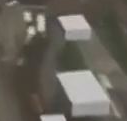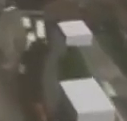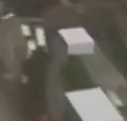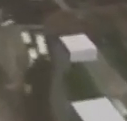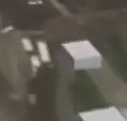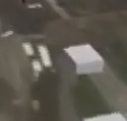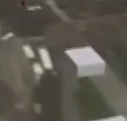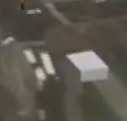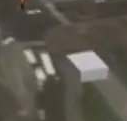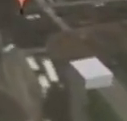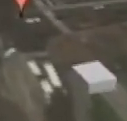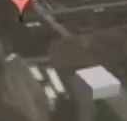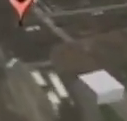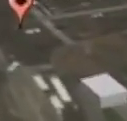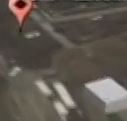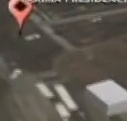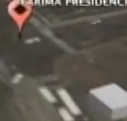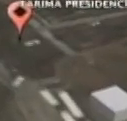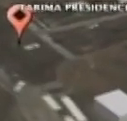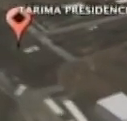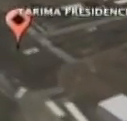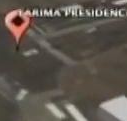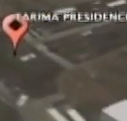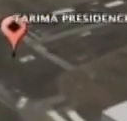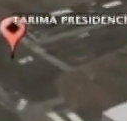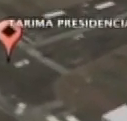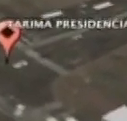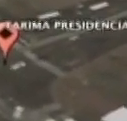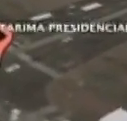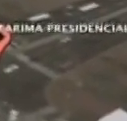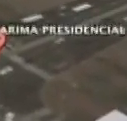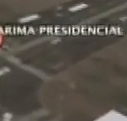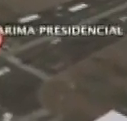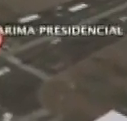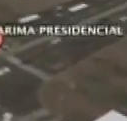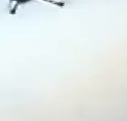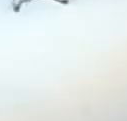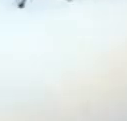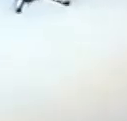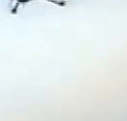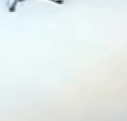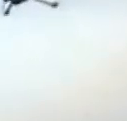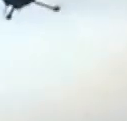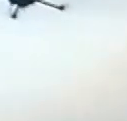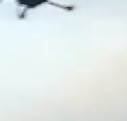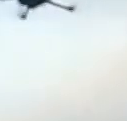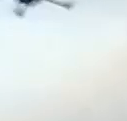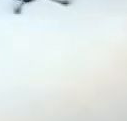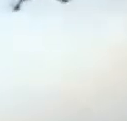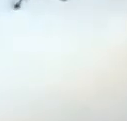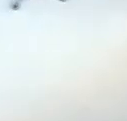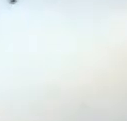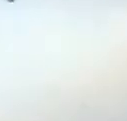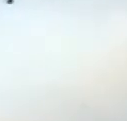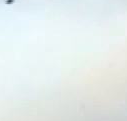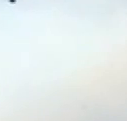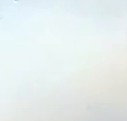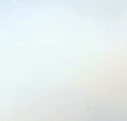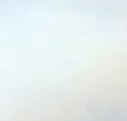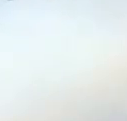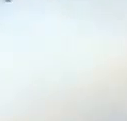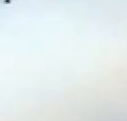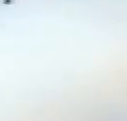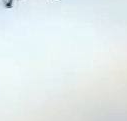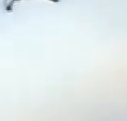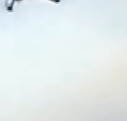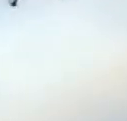la operación Yunque Martillo, que consistía en hacer explotar los drones, uno en la parte superior de la tarima y el otro en la